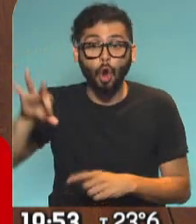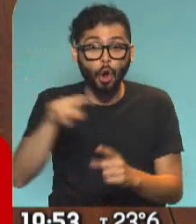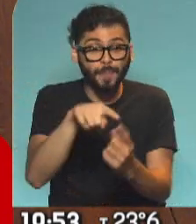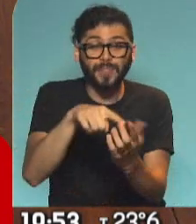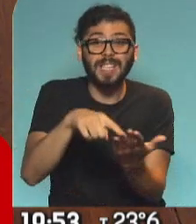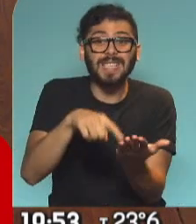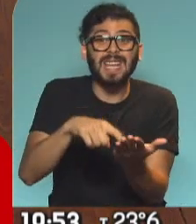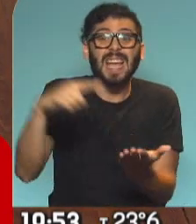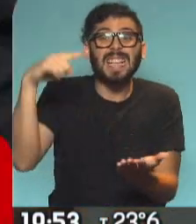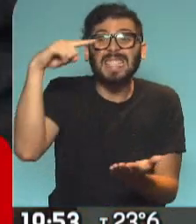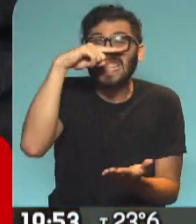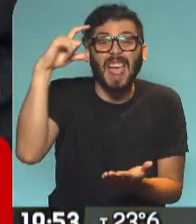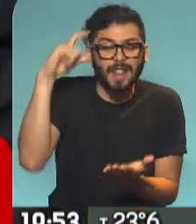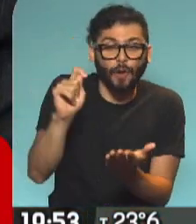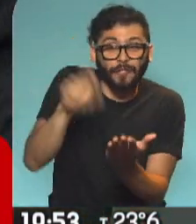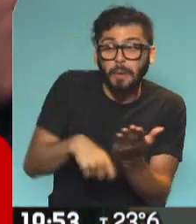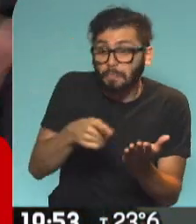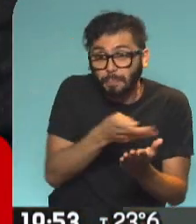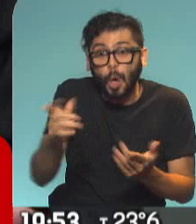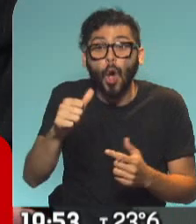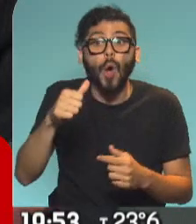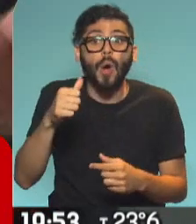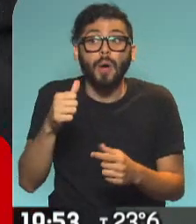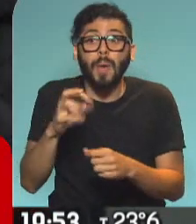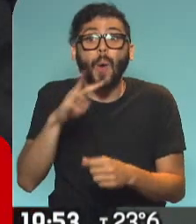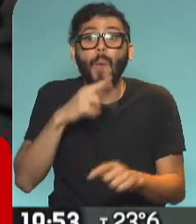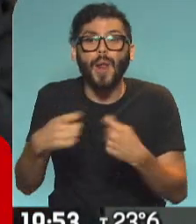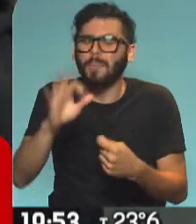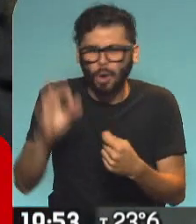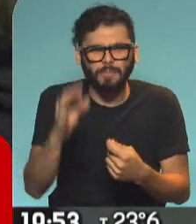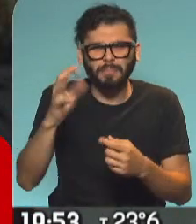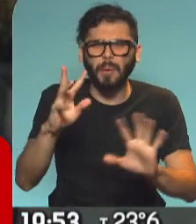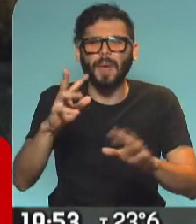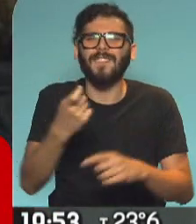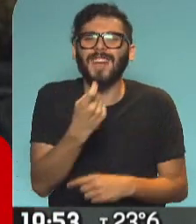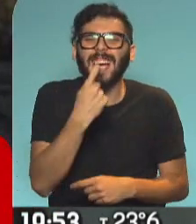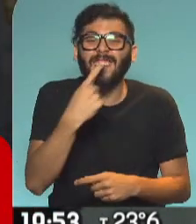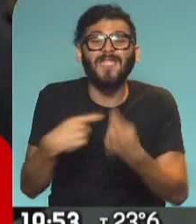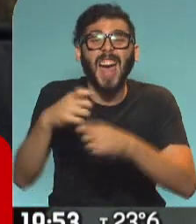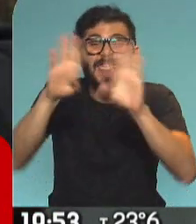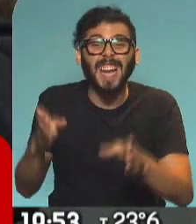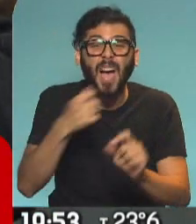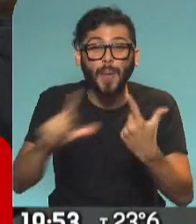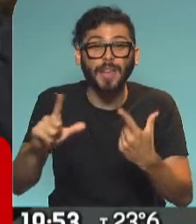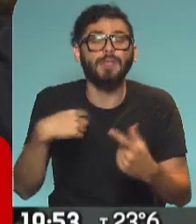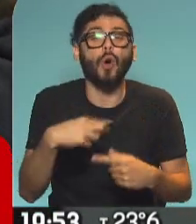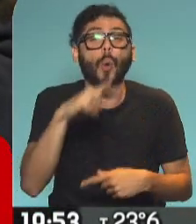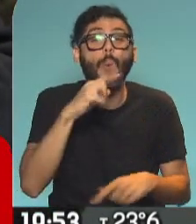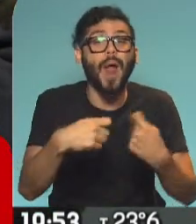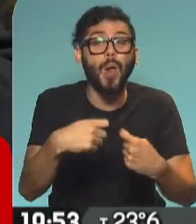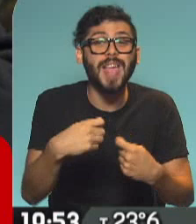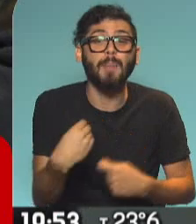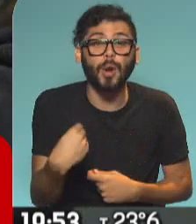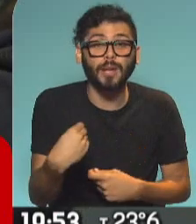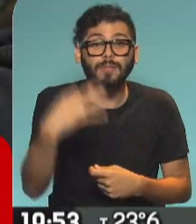la verdulería de la esquina dióxido de cloro porque en la ferretería lo venden, no en la verdulería no lo venden. Porque se usa, ¿sabes por qué le dije verdulería? Porque